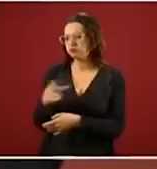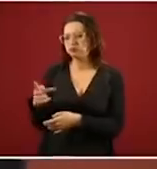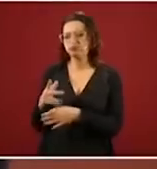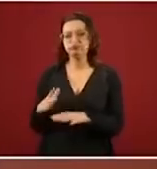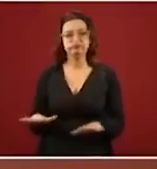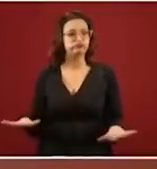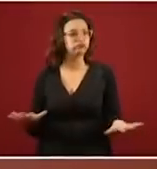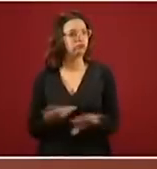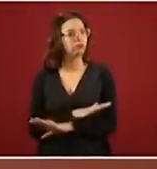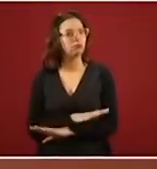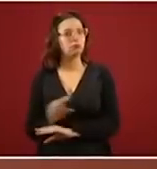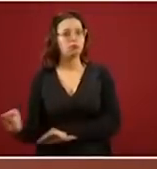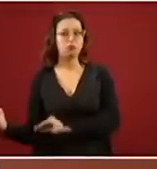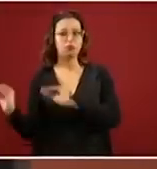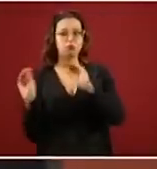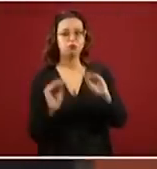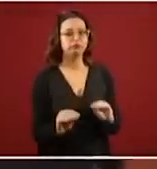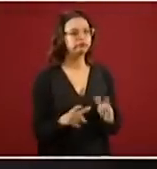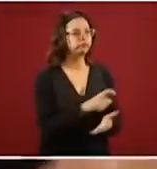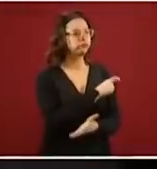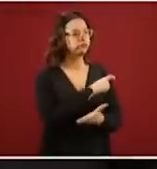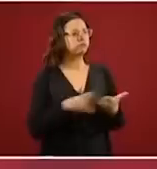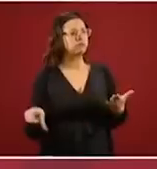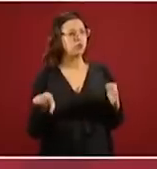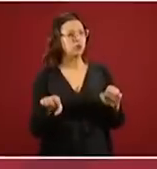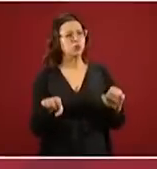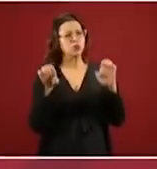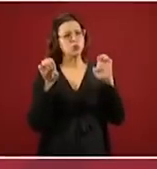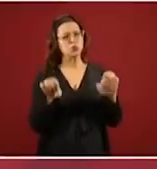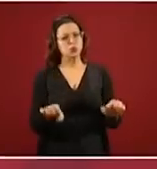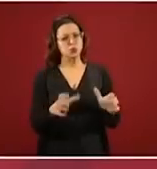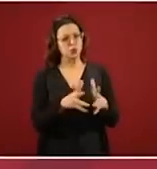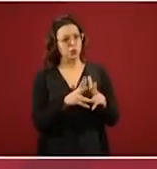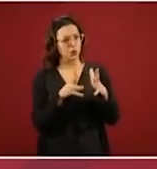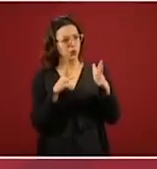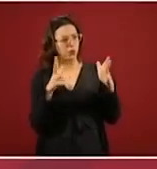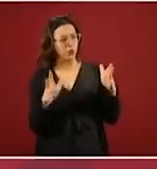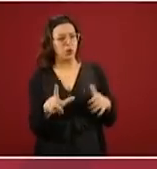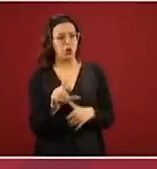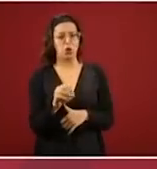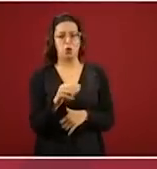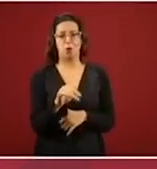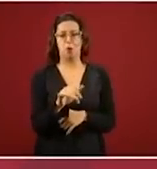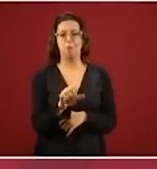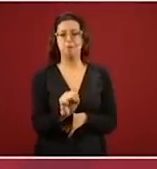a comprar y residencias en las lomas